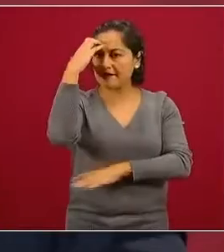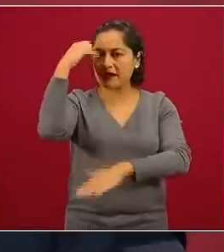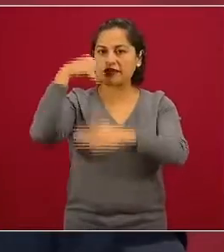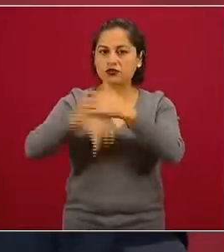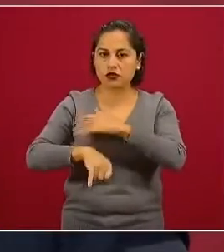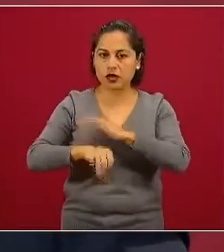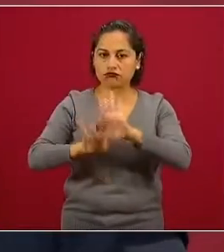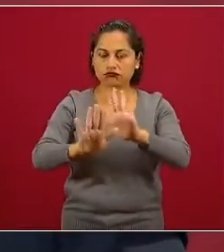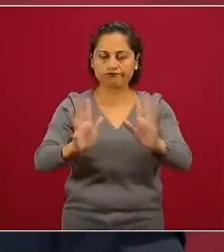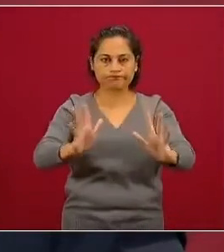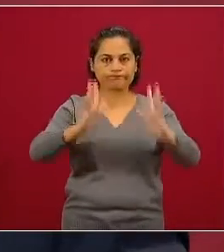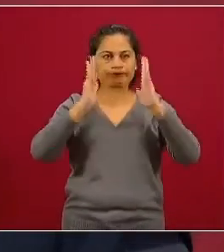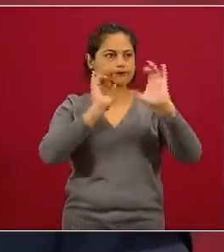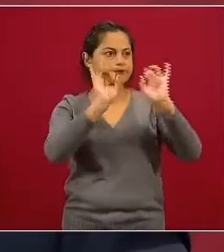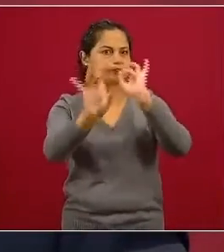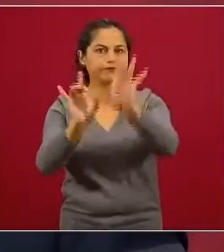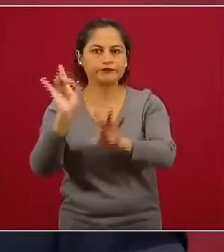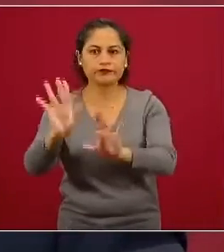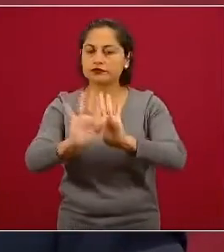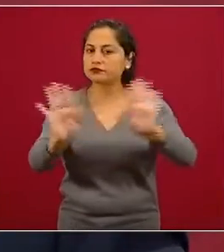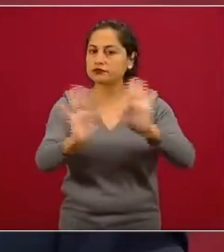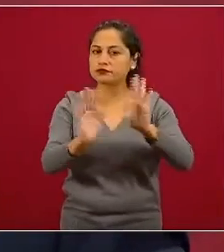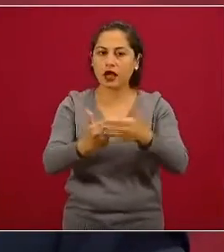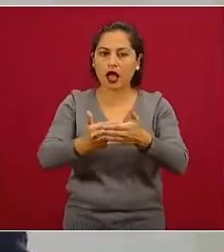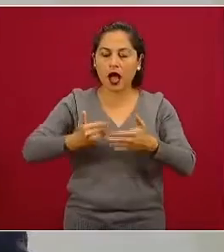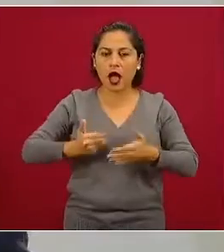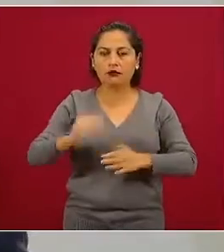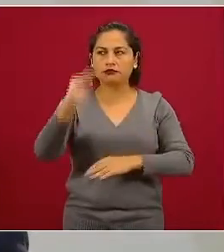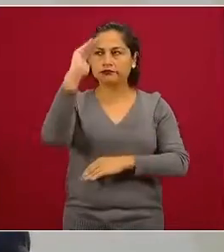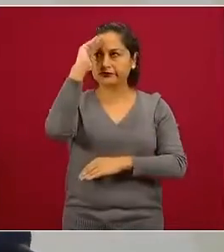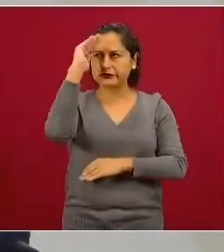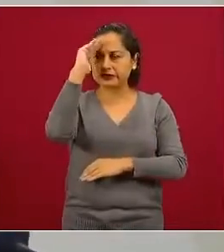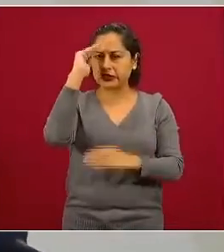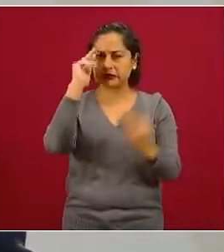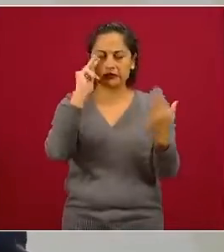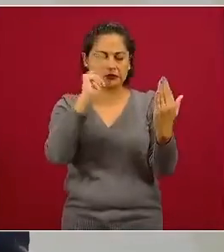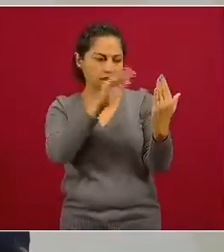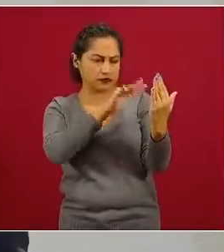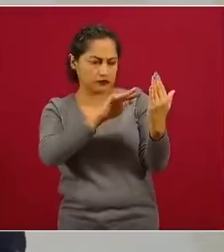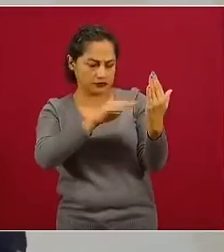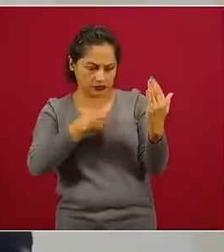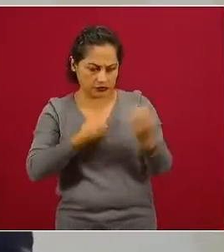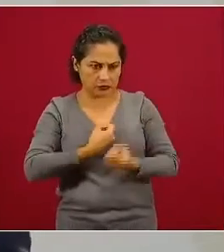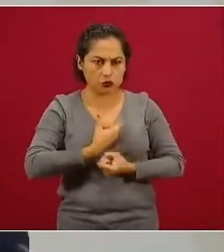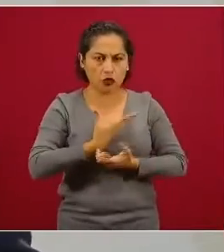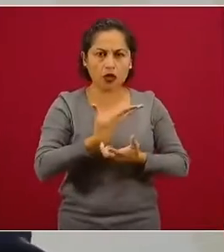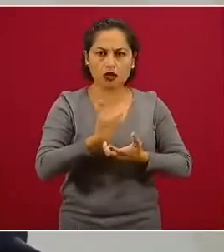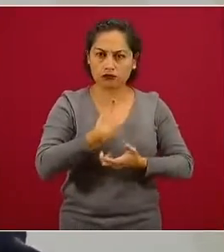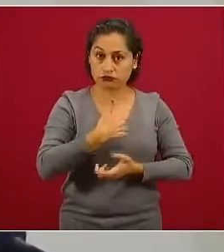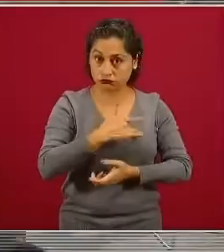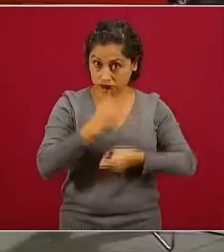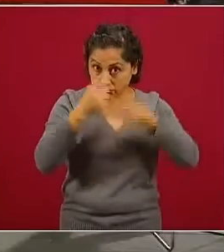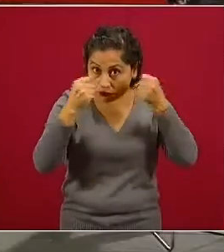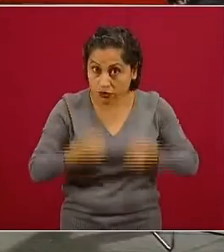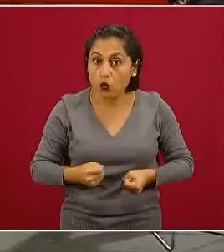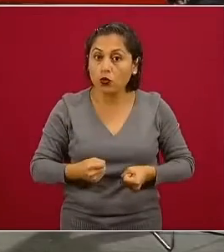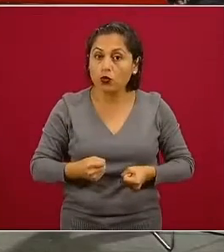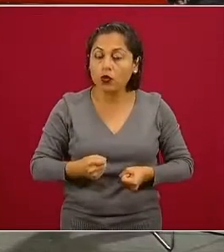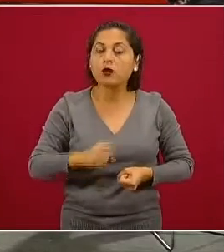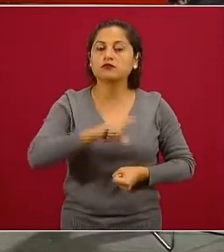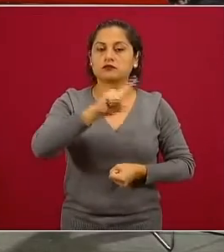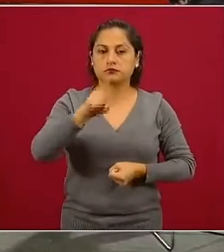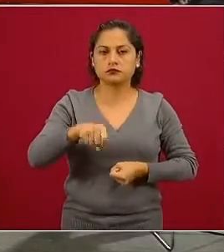Todos, como decía antes, tenemos que reflexionar, hacer una pausa antes de compartir informaciones en las redes sociales o hasta en la discusión